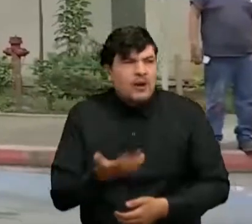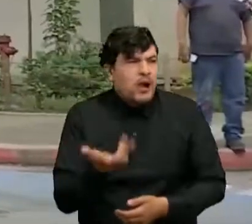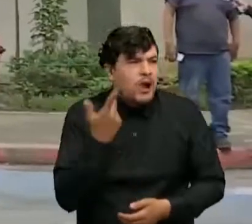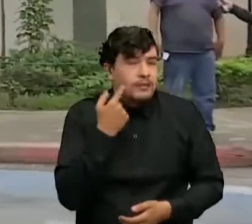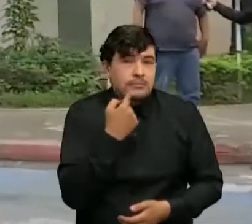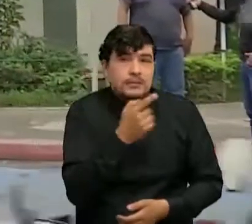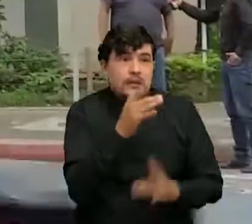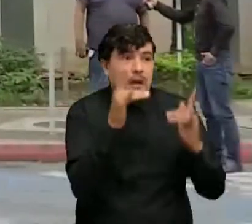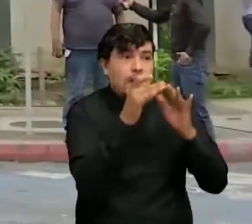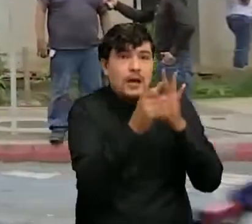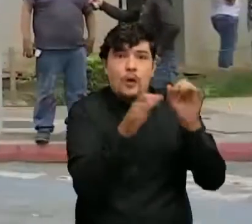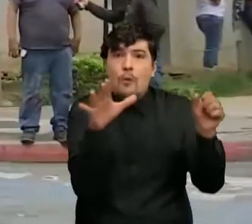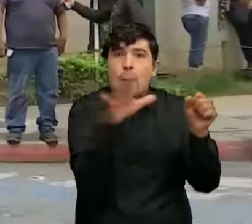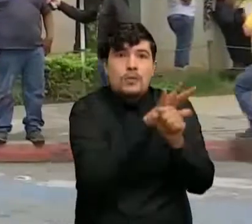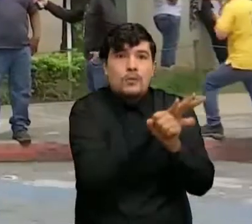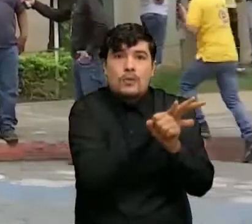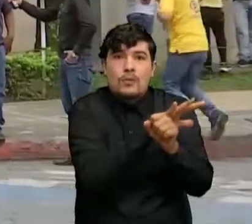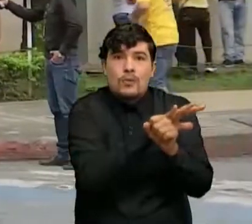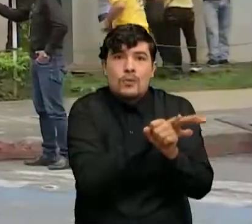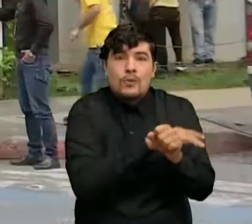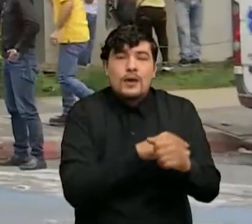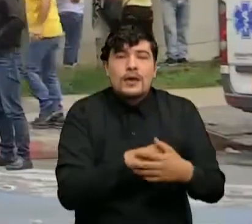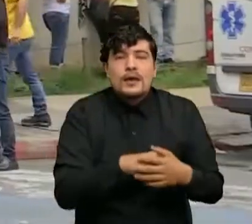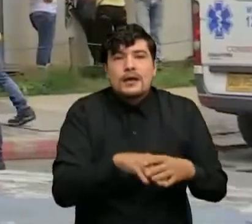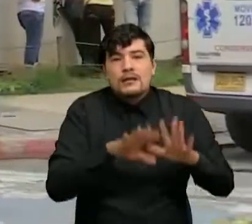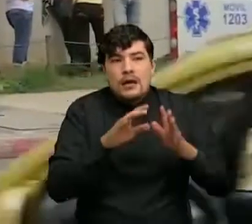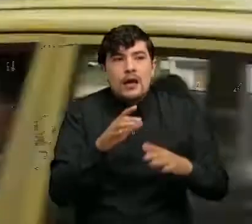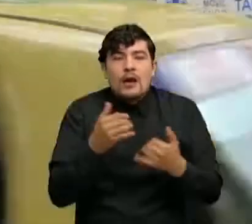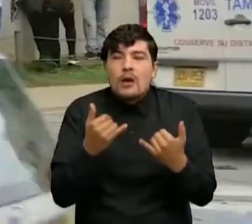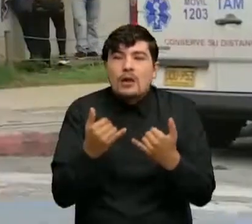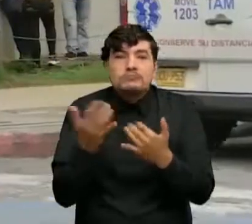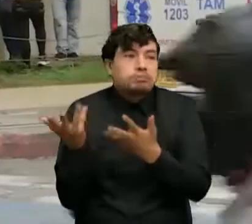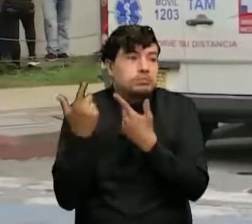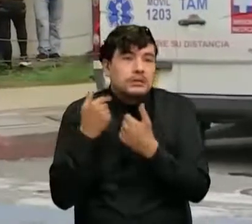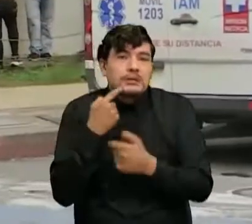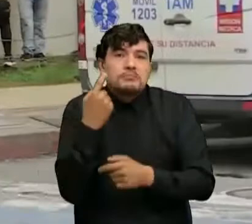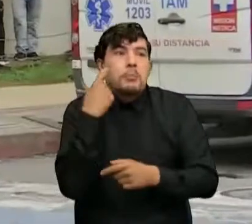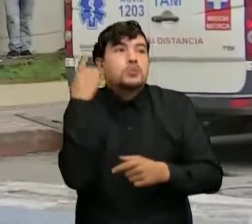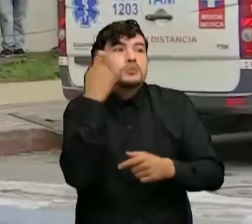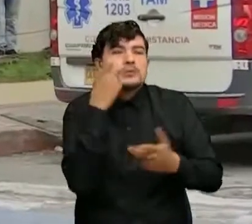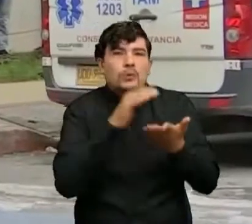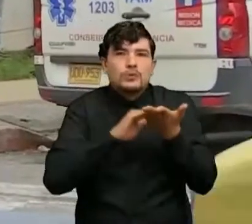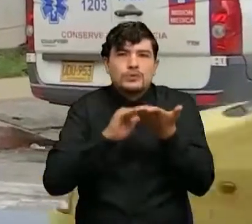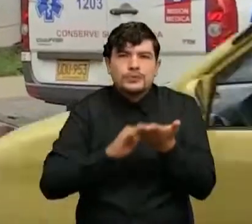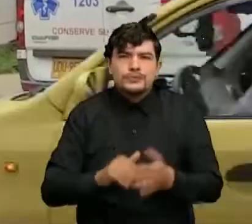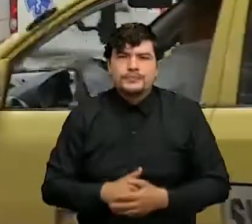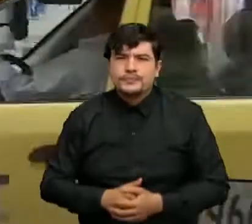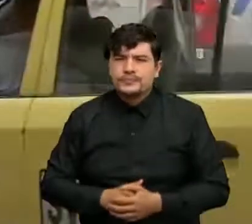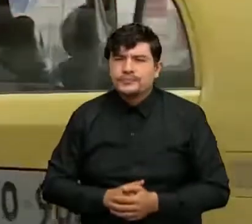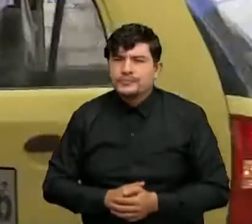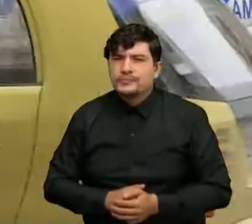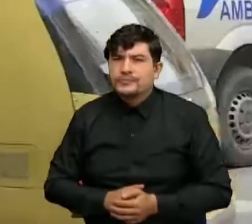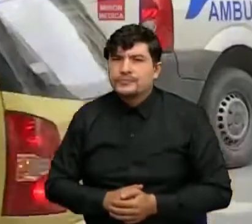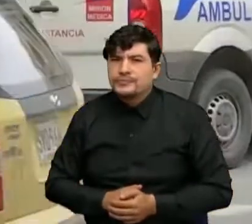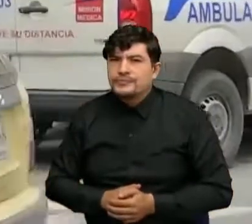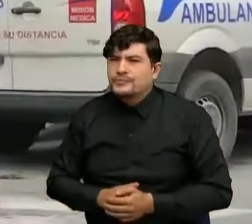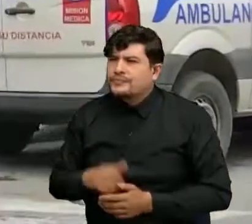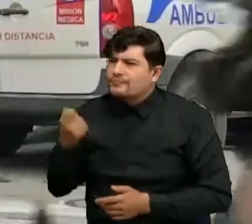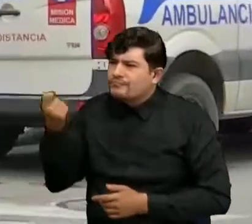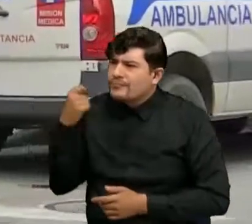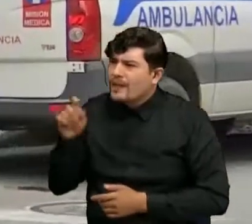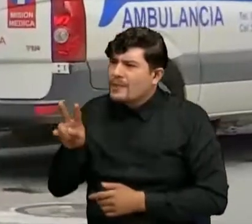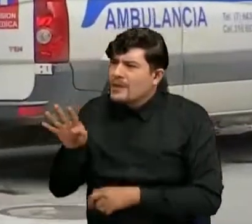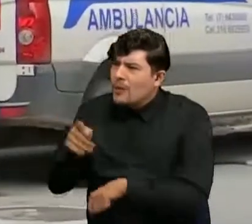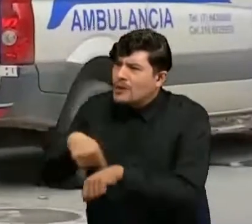full, pero que están solucionando. Bueno, ¿qué recomendación da en estos momentos cuando las cifras se han duplicado en menos de 24